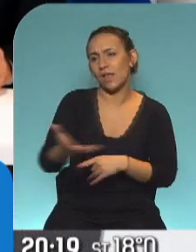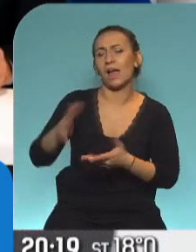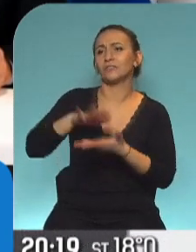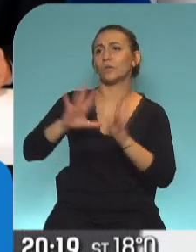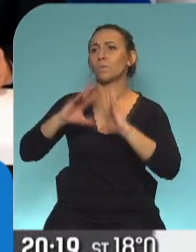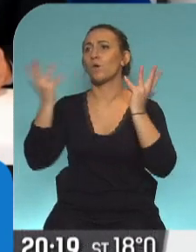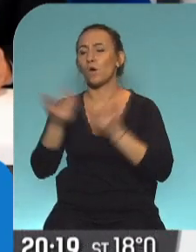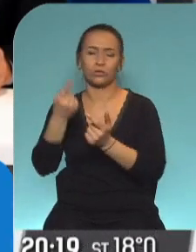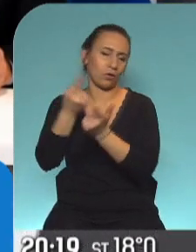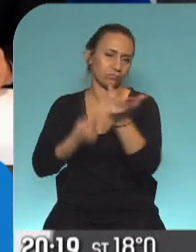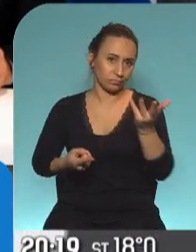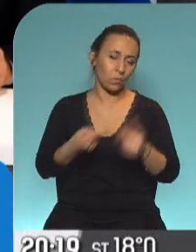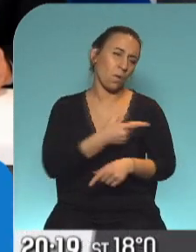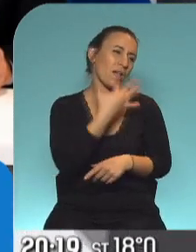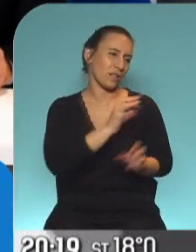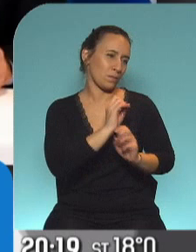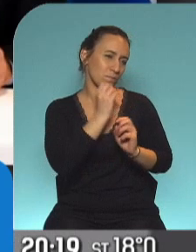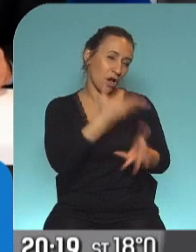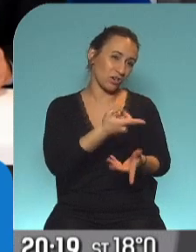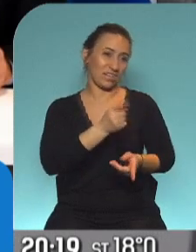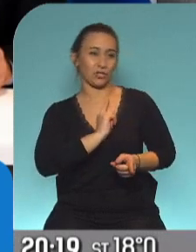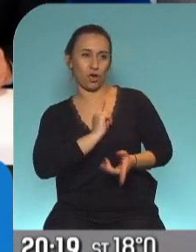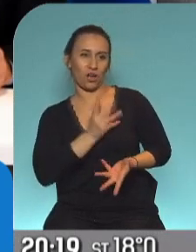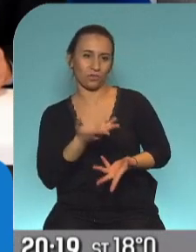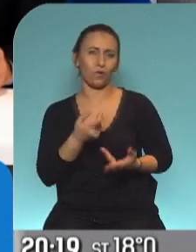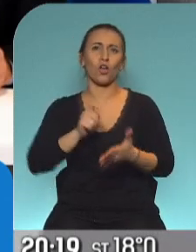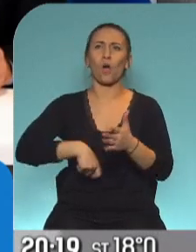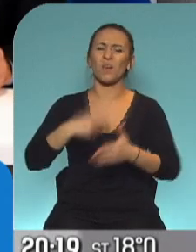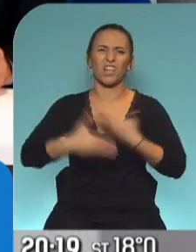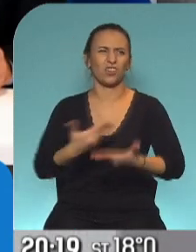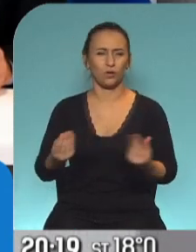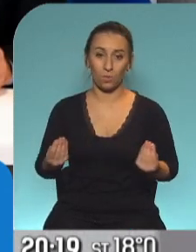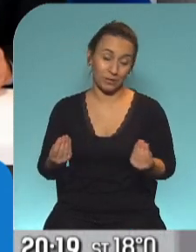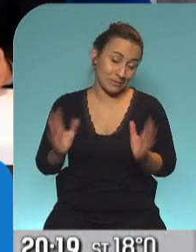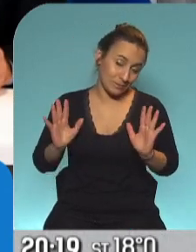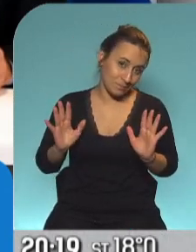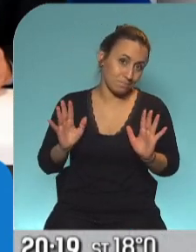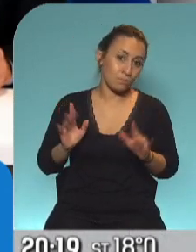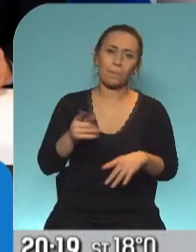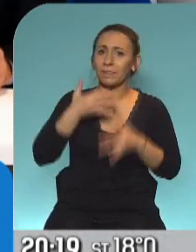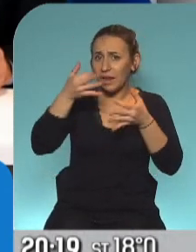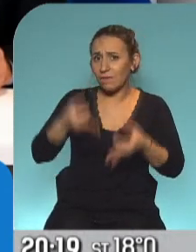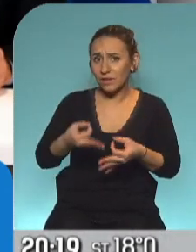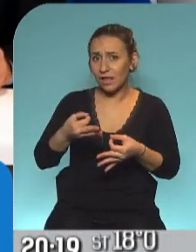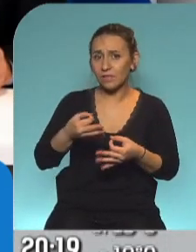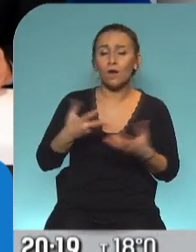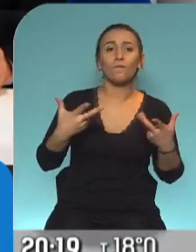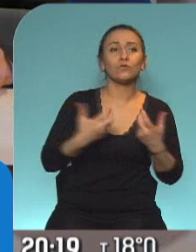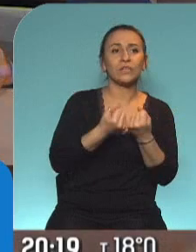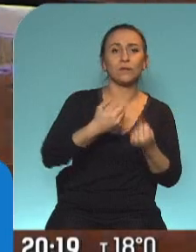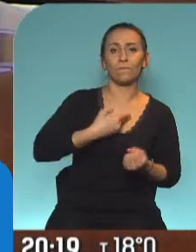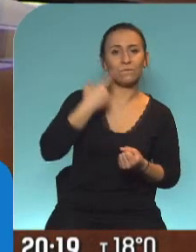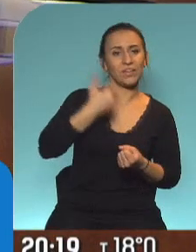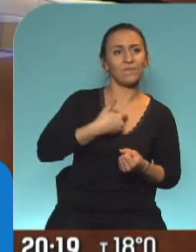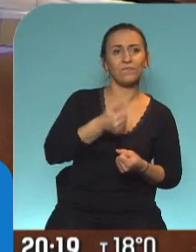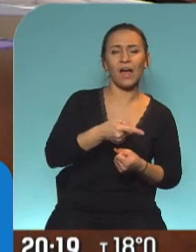bueno, vos entenderás mejor que yo cómo puede prosperar un convenio así en la verdad FIFA. Que no hay mucha referencia de lo que hace la Fundación FIFA. Esto lo